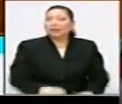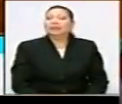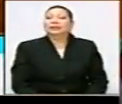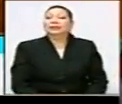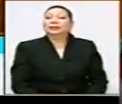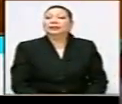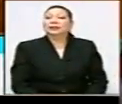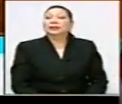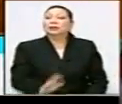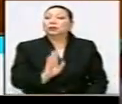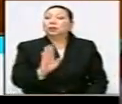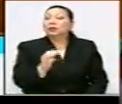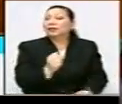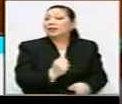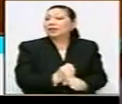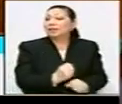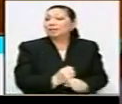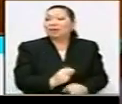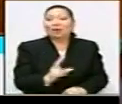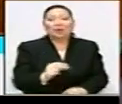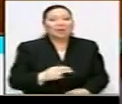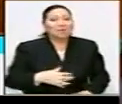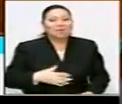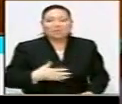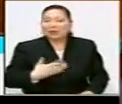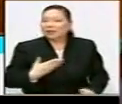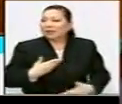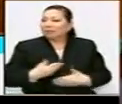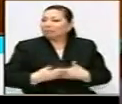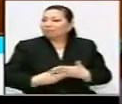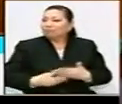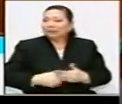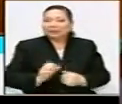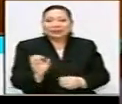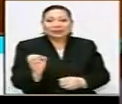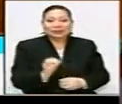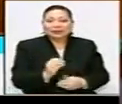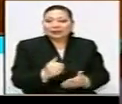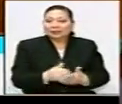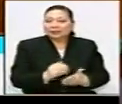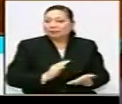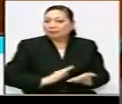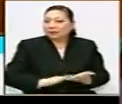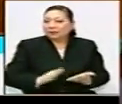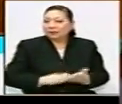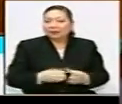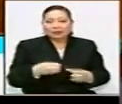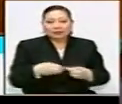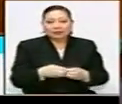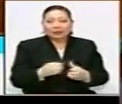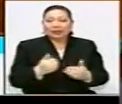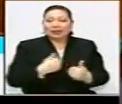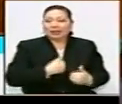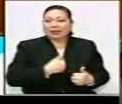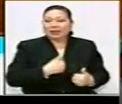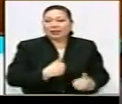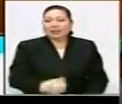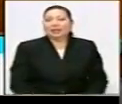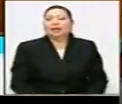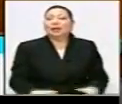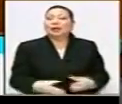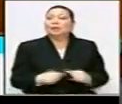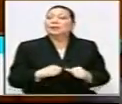ejercicio de sus funciones. No pueden ser procesados sin previa autorización de la Cámara a la que pertenecen o de la